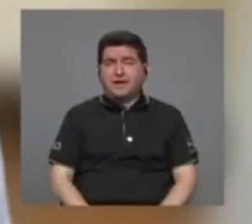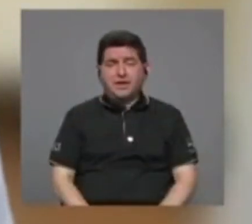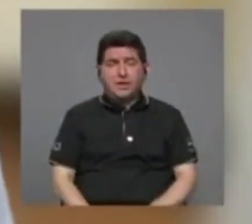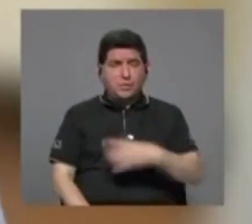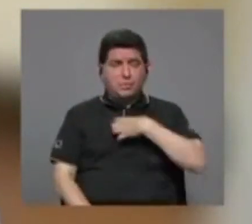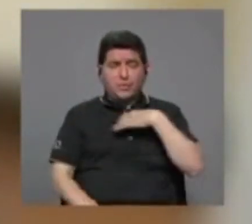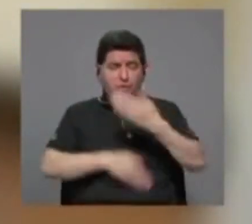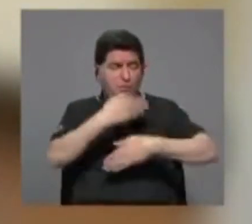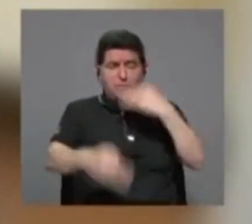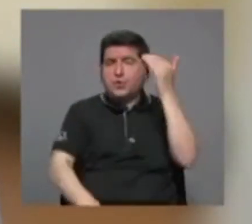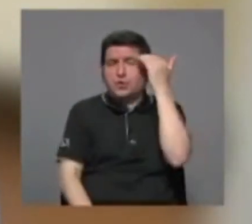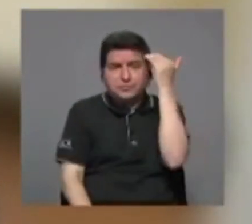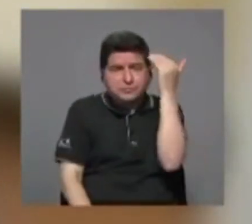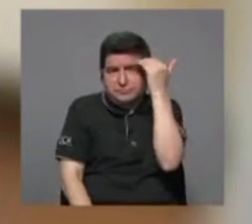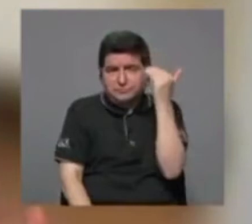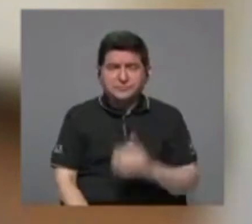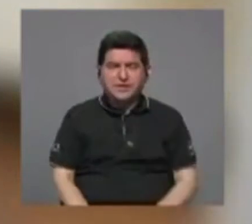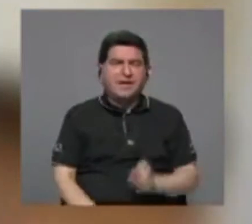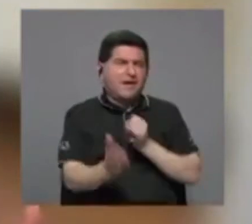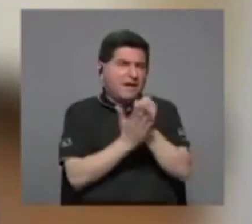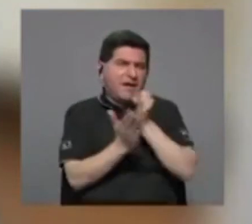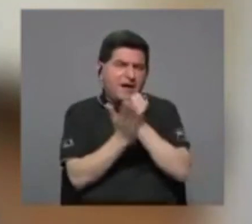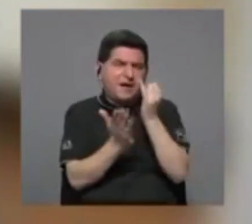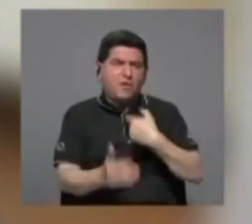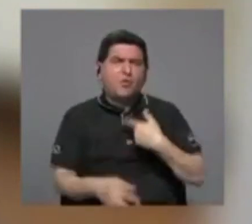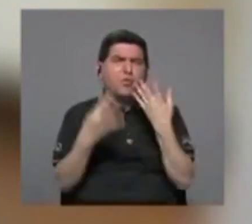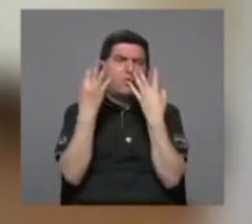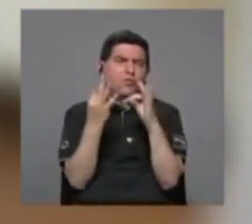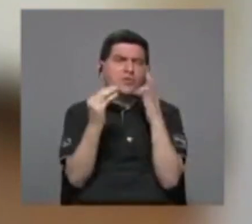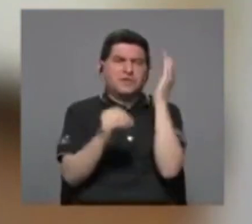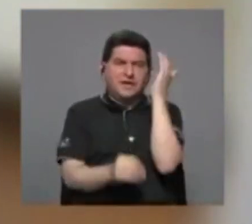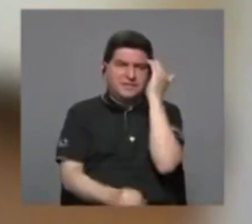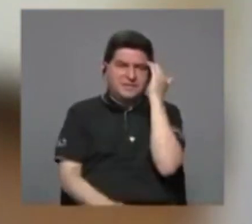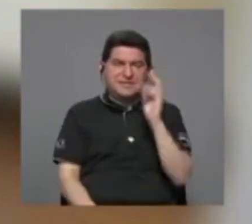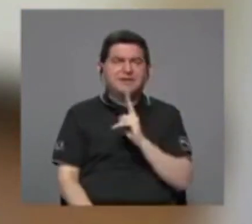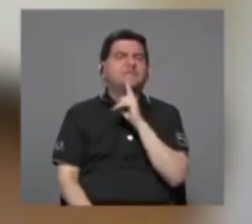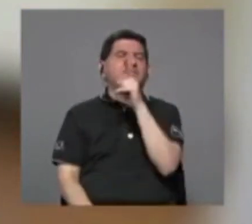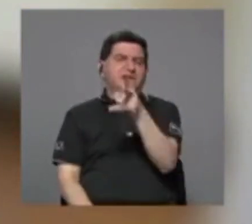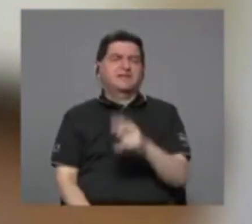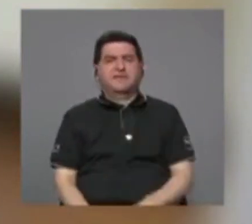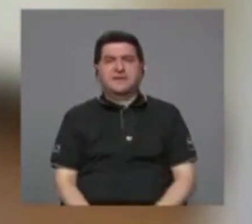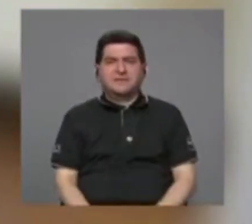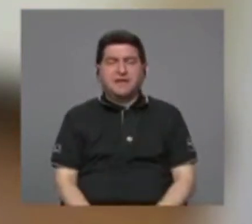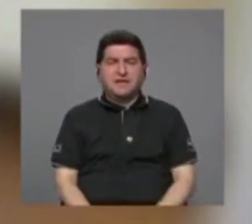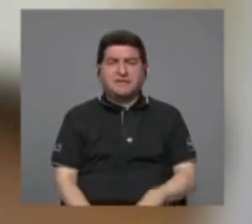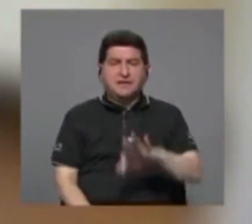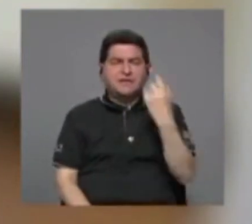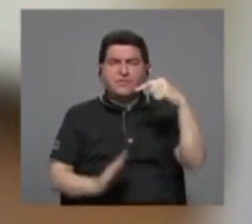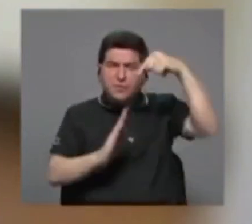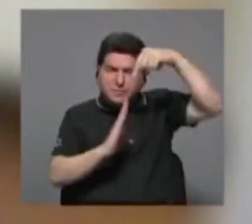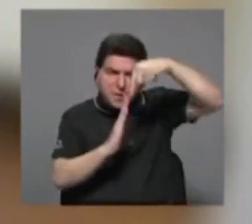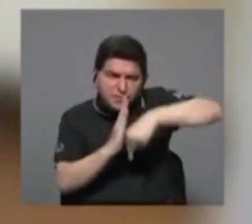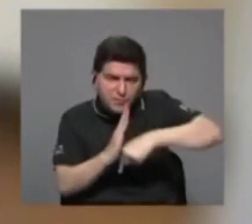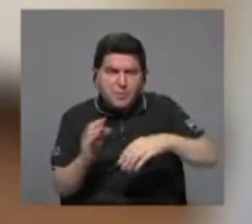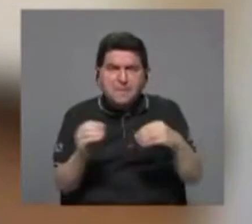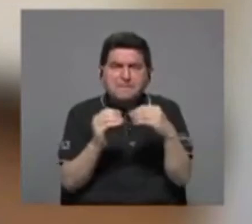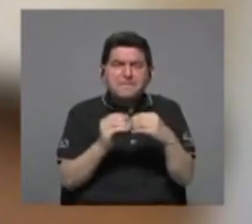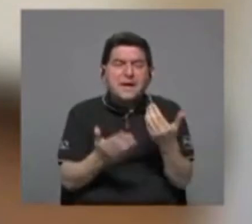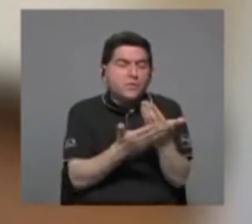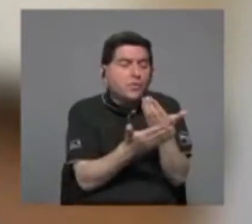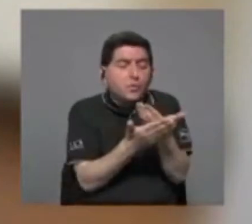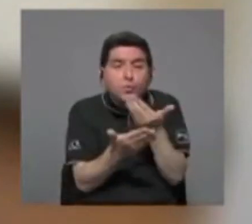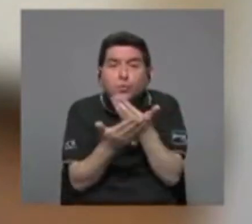de conocimiento, en las investigaciones uno intenta conocer la realidad con la mayor profundidad, la mayor cantidad de